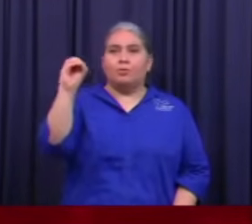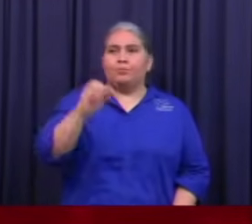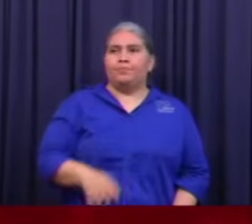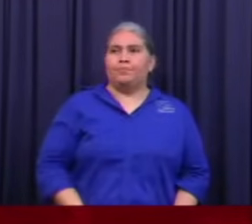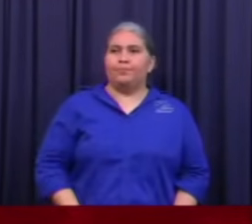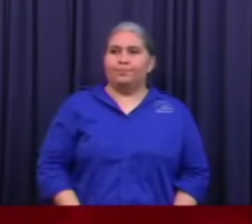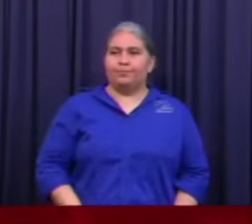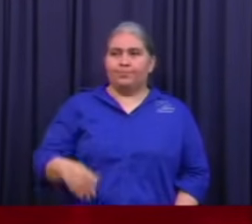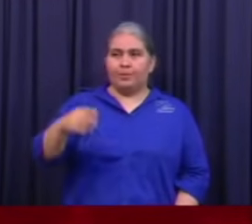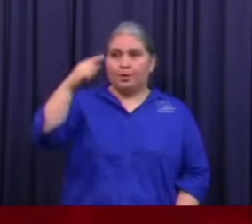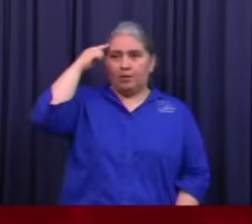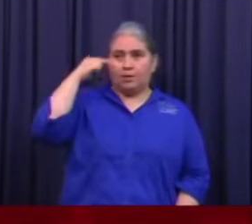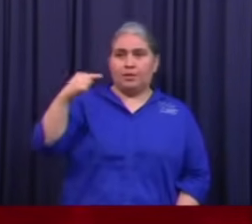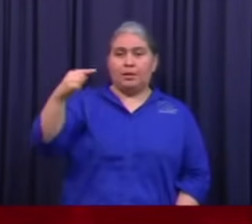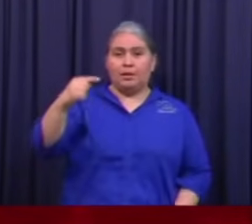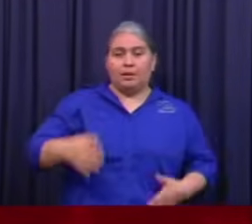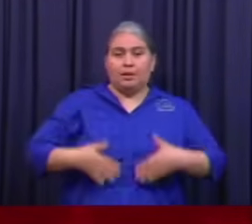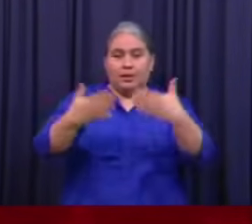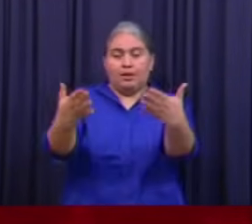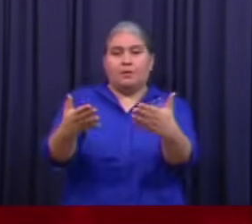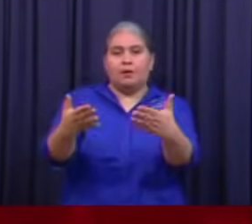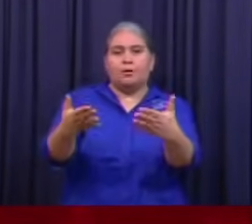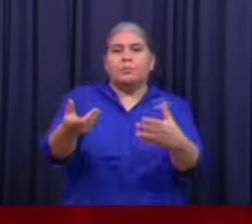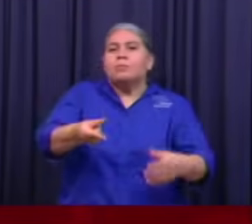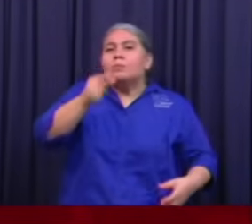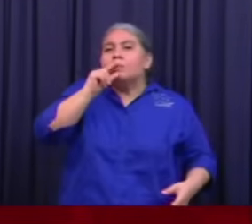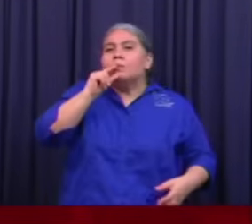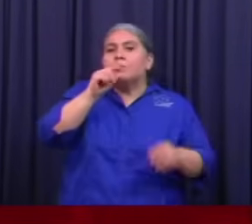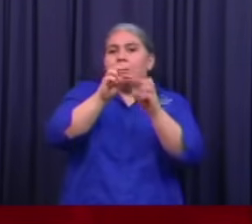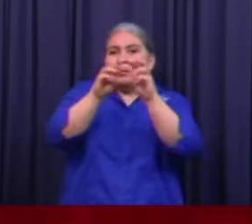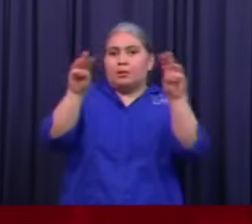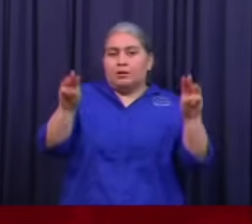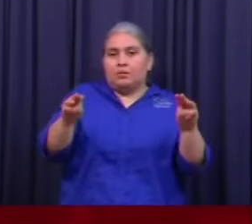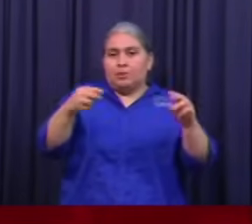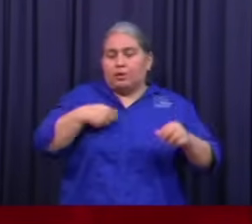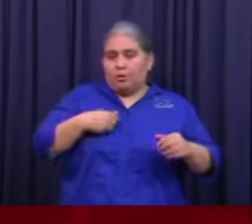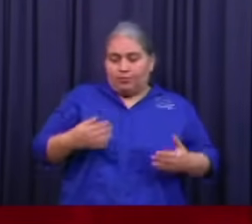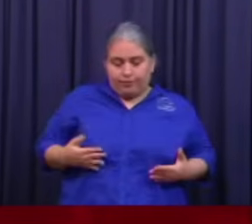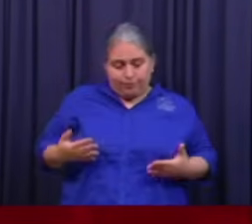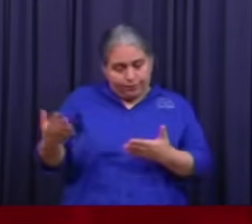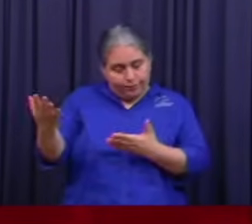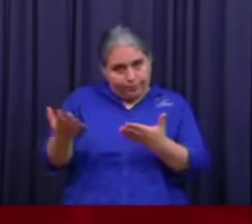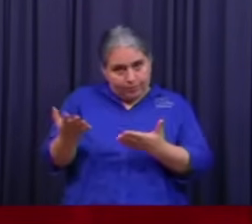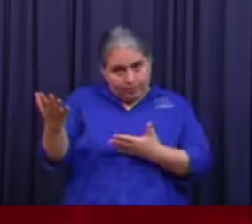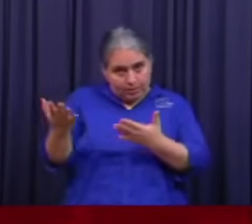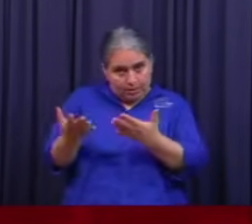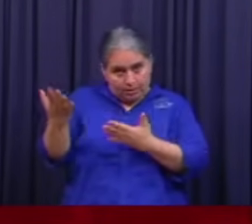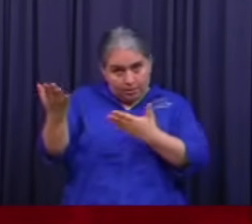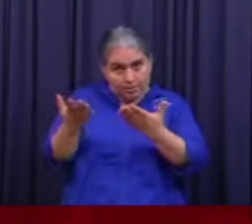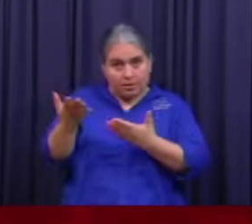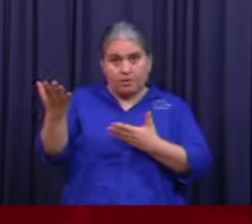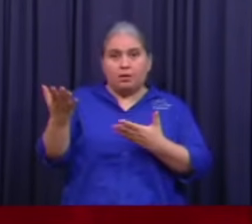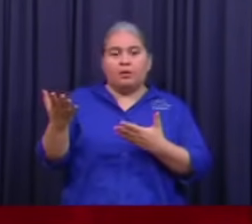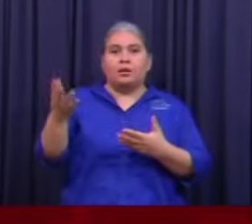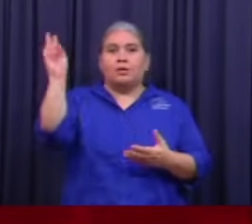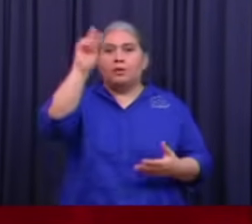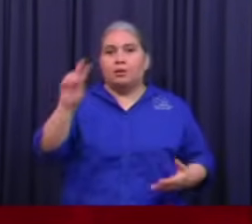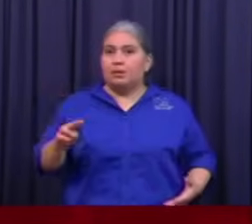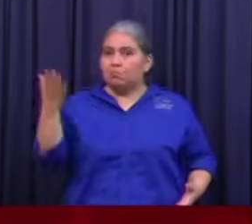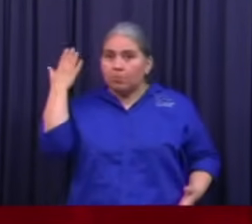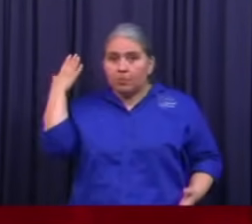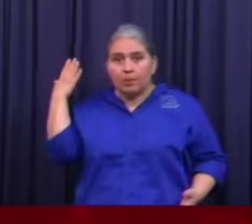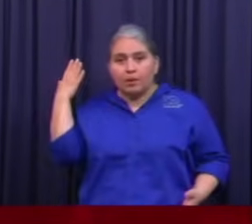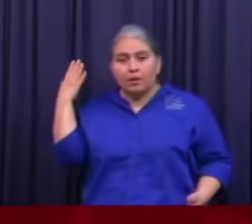vino a su mesa y yo se lo serví al rey nunca